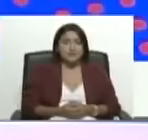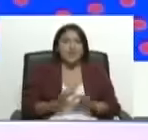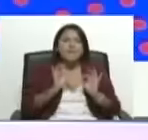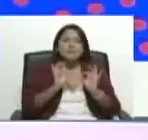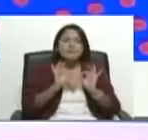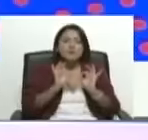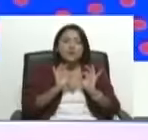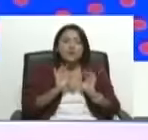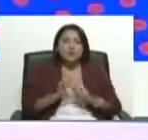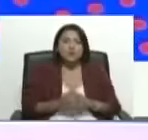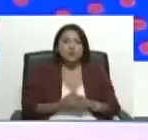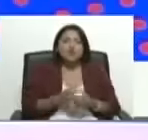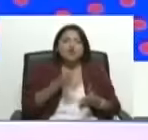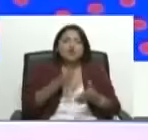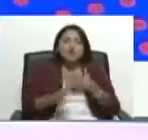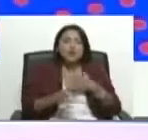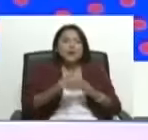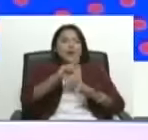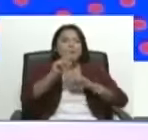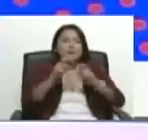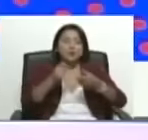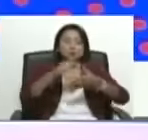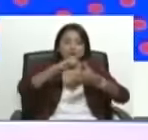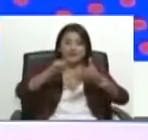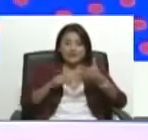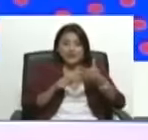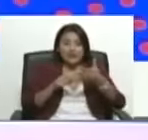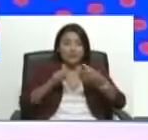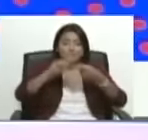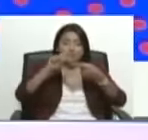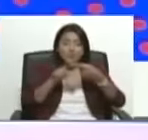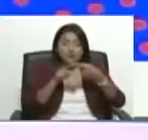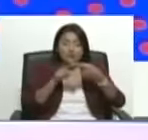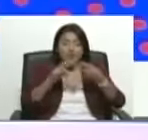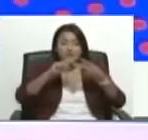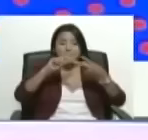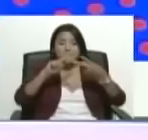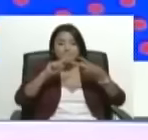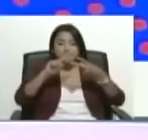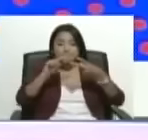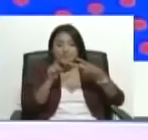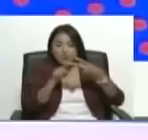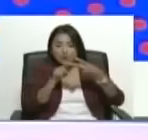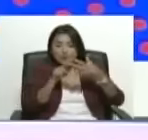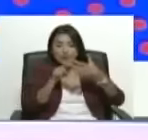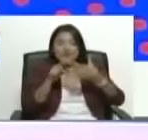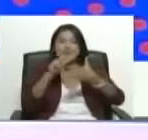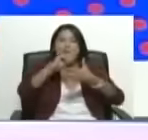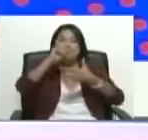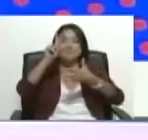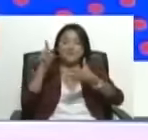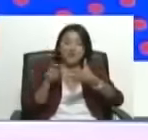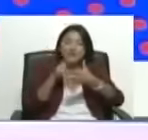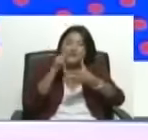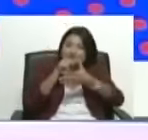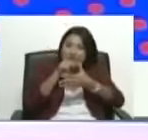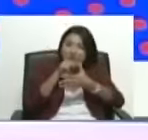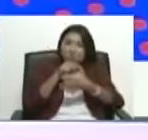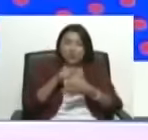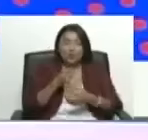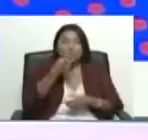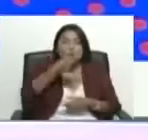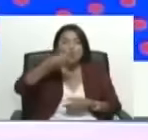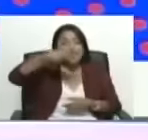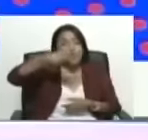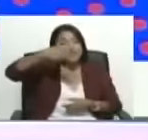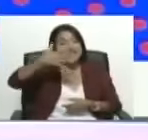Específicamente, referida a las preguntas 1, 3 y 5, que de seguidas vamos a